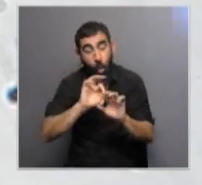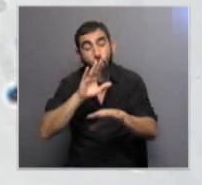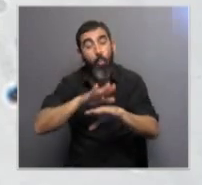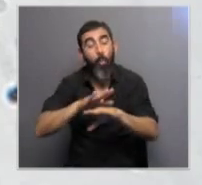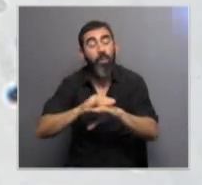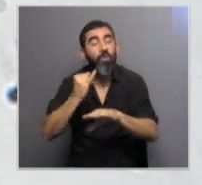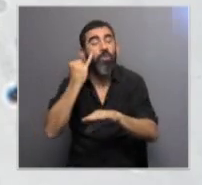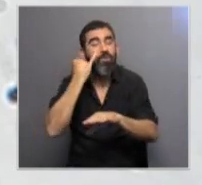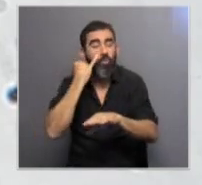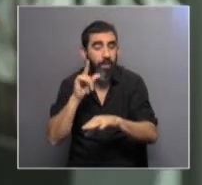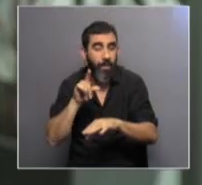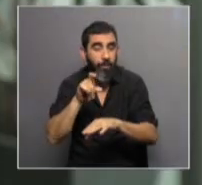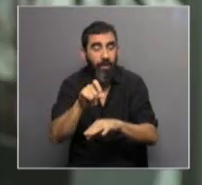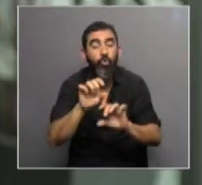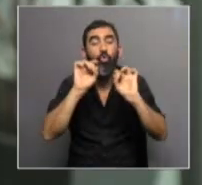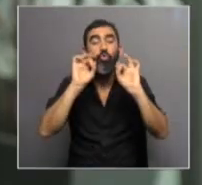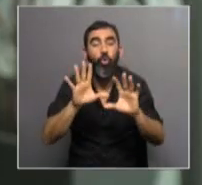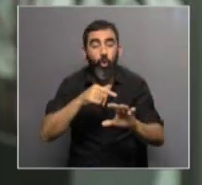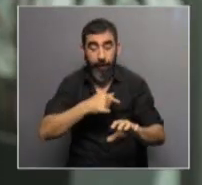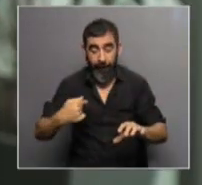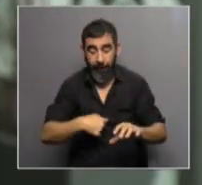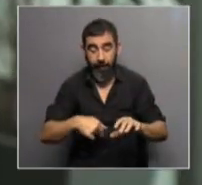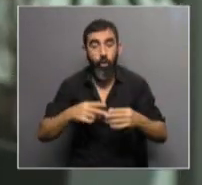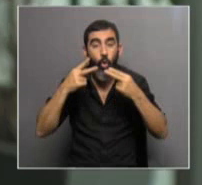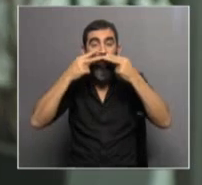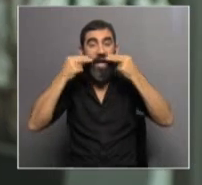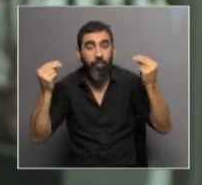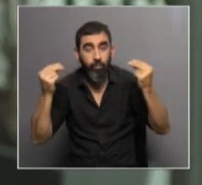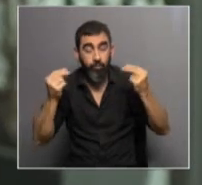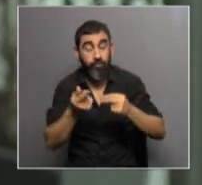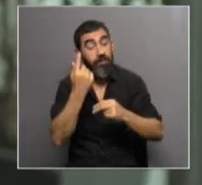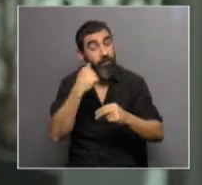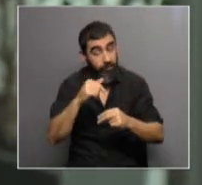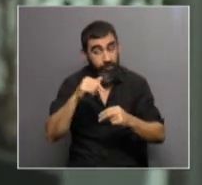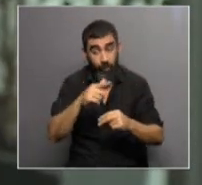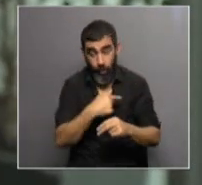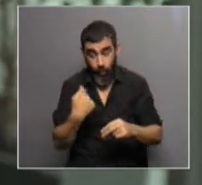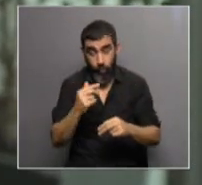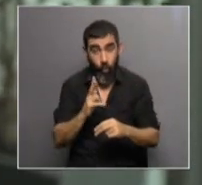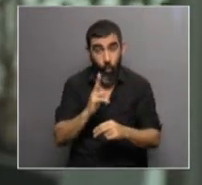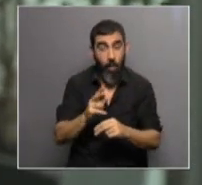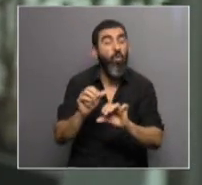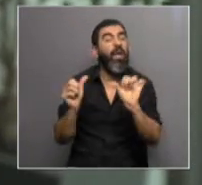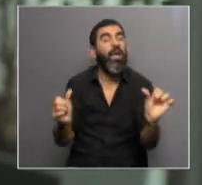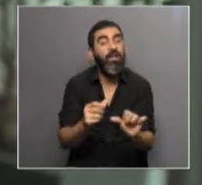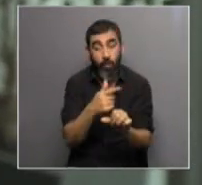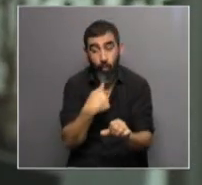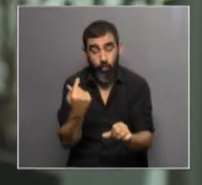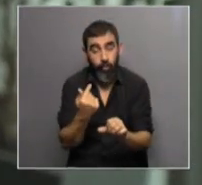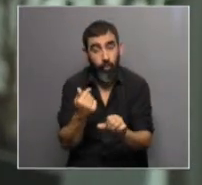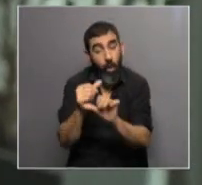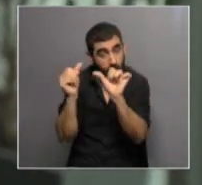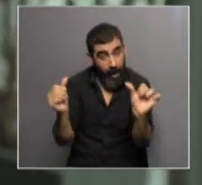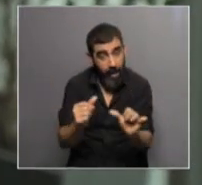sexual del parásito ocurre solamente en el intestino del gato entonces en nuestro caso lo que hacemos es emplear